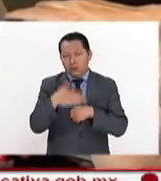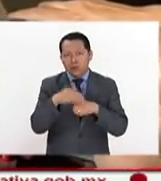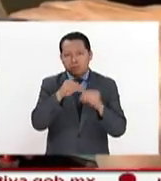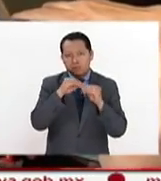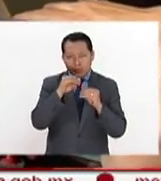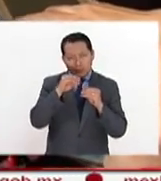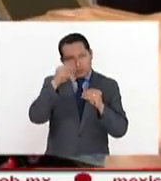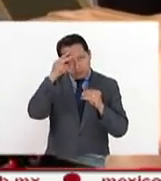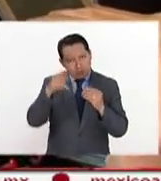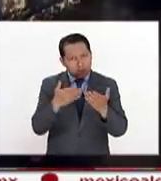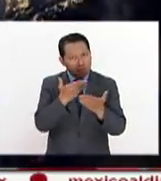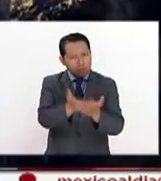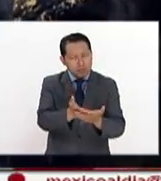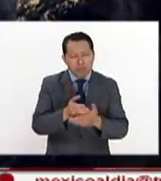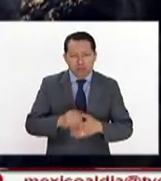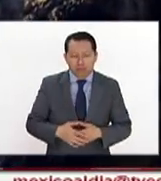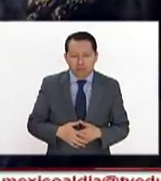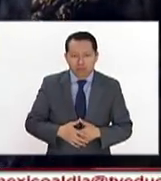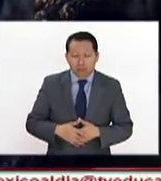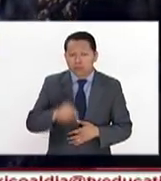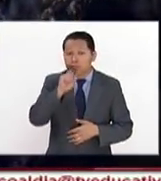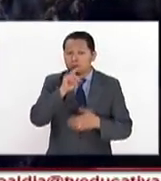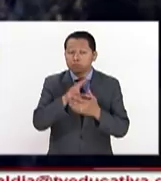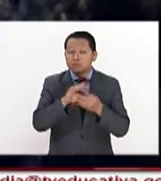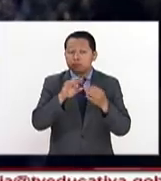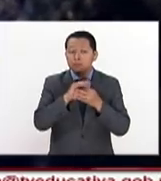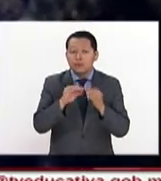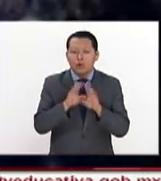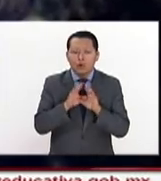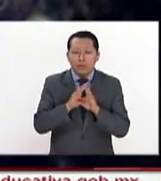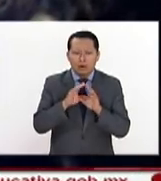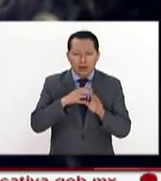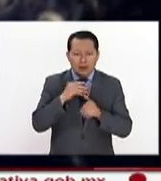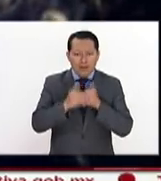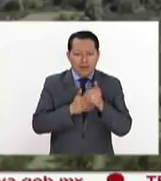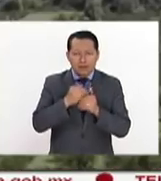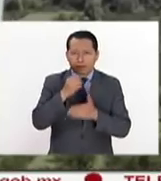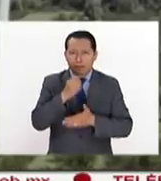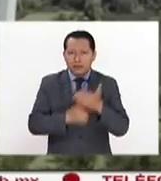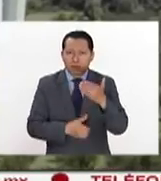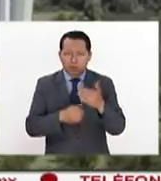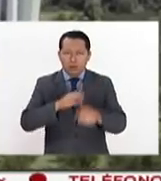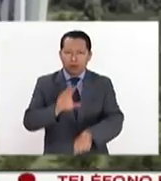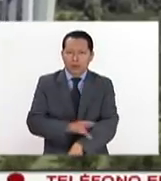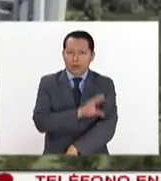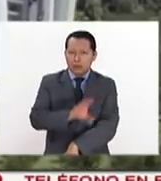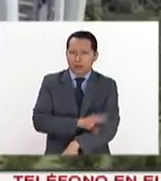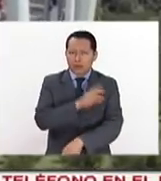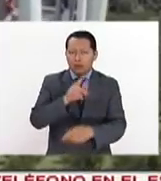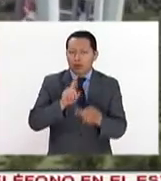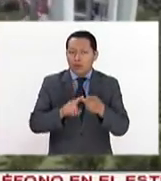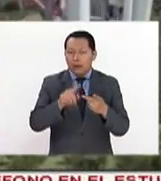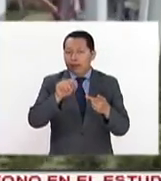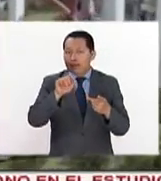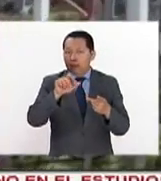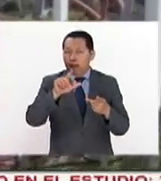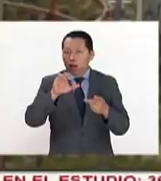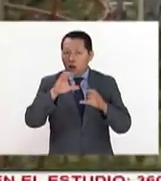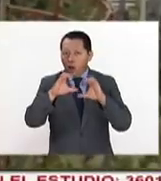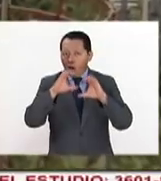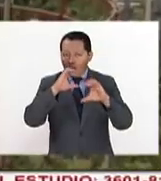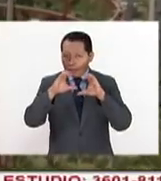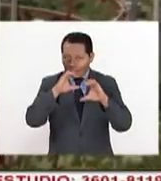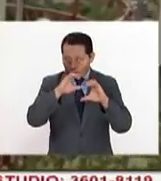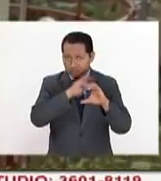una propuesta mexicana. Precisó que se han logrado avances en los capítulos energético y en telecomunicaciones, por